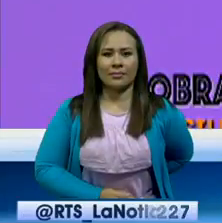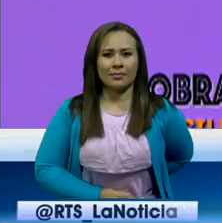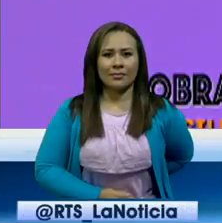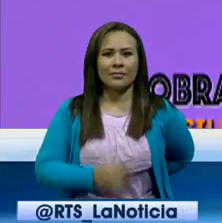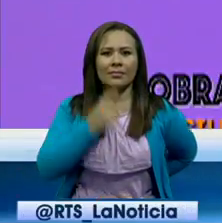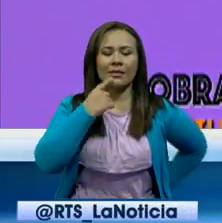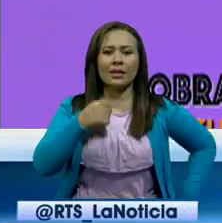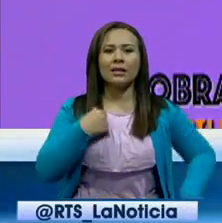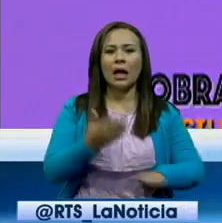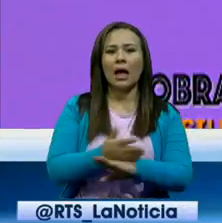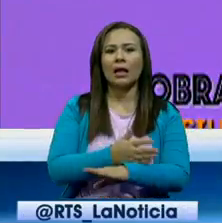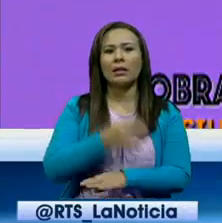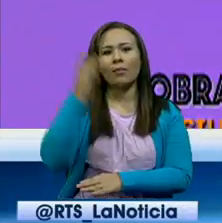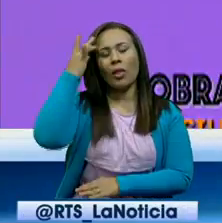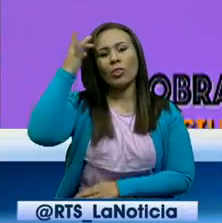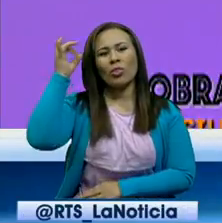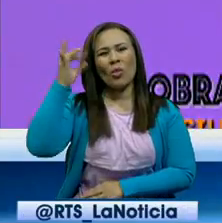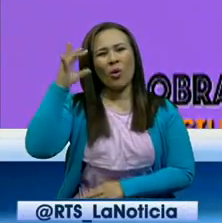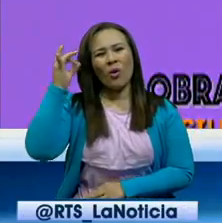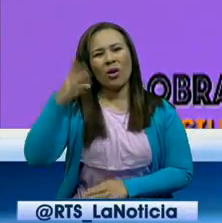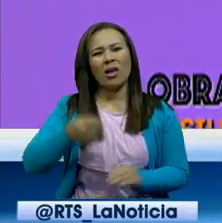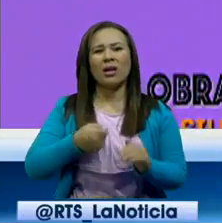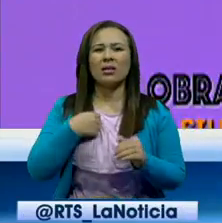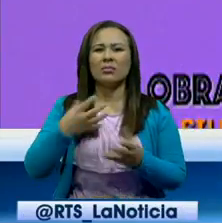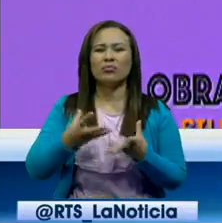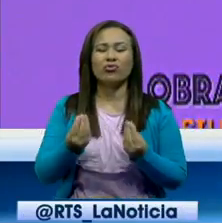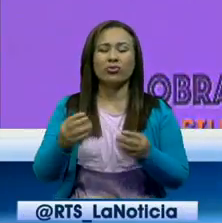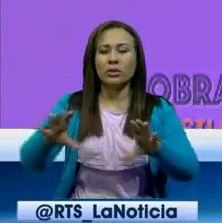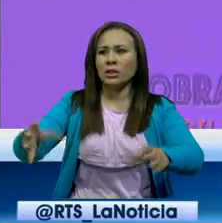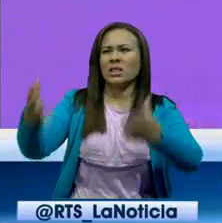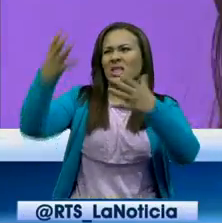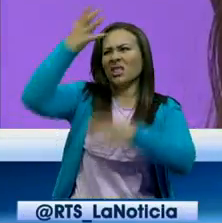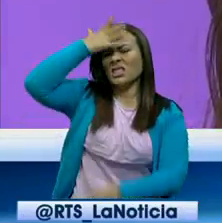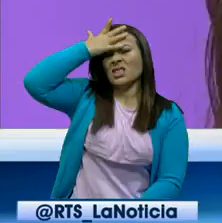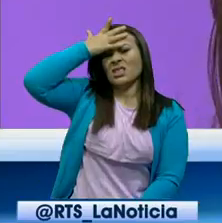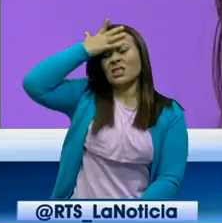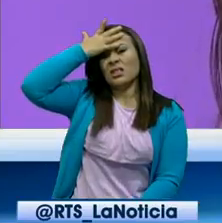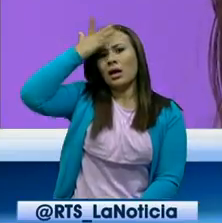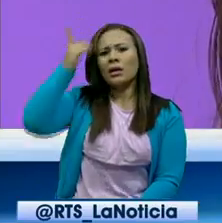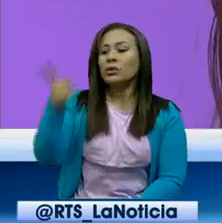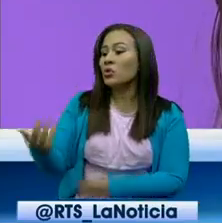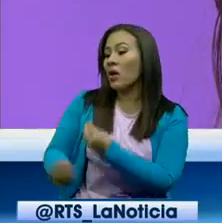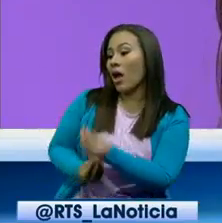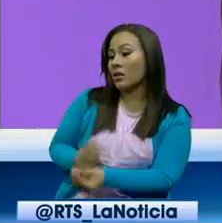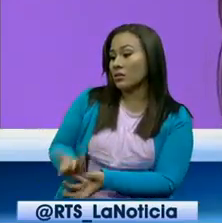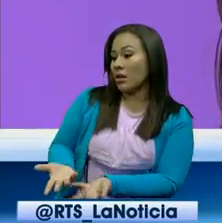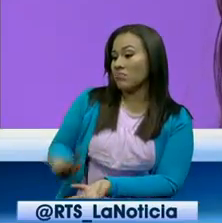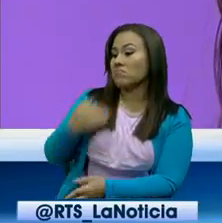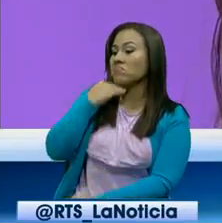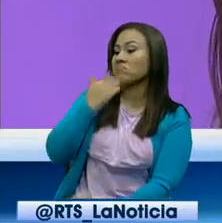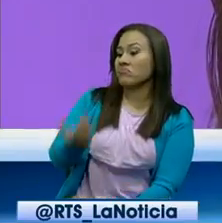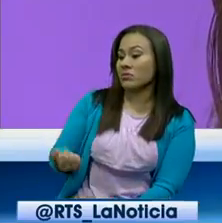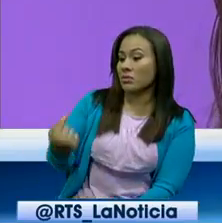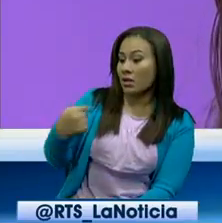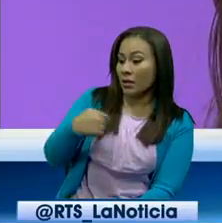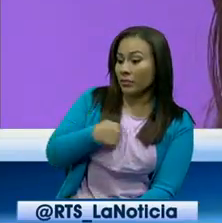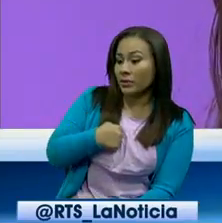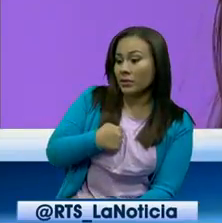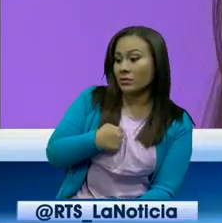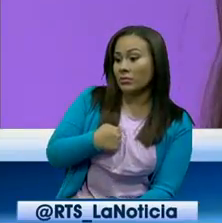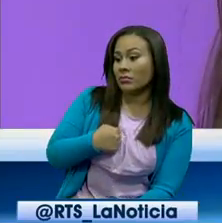la frente tratando de que mi dolor desapareciera casillas te importaba